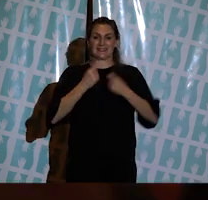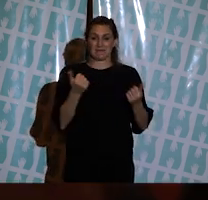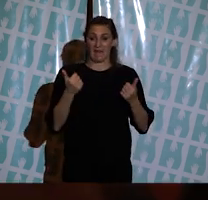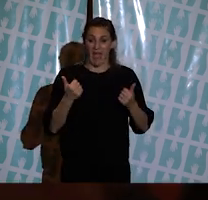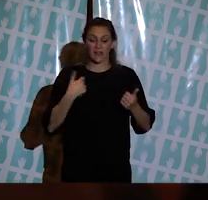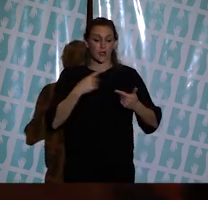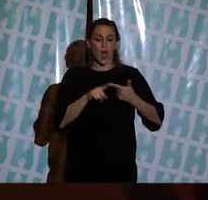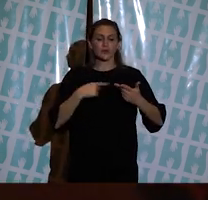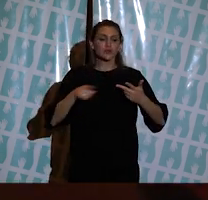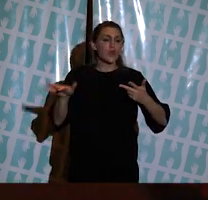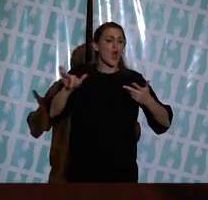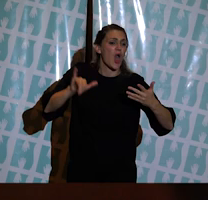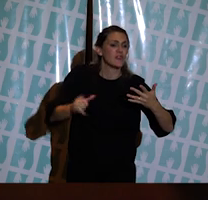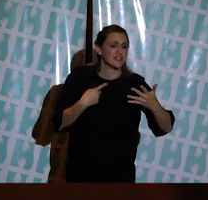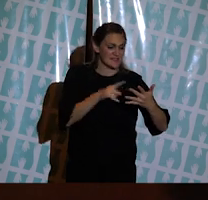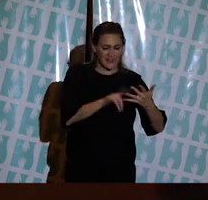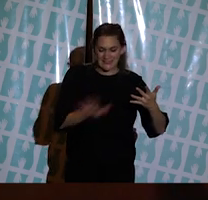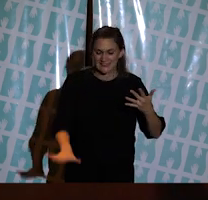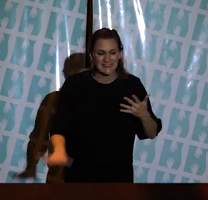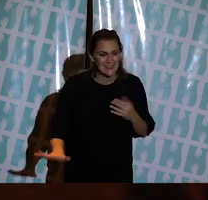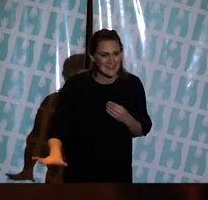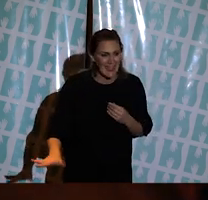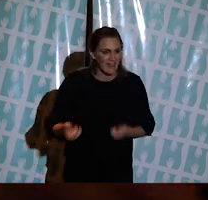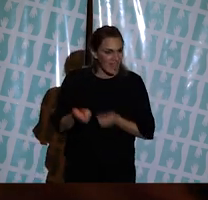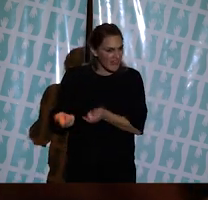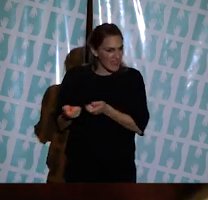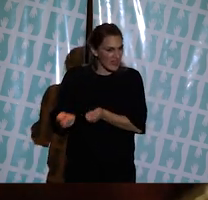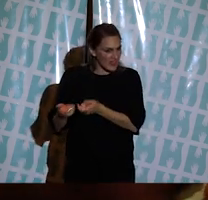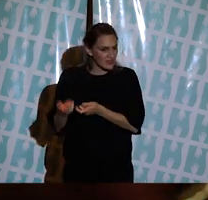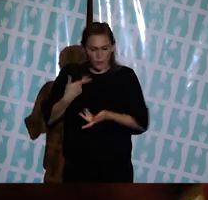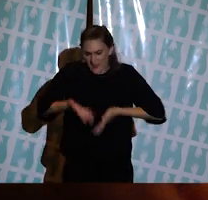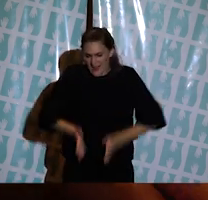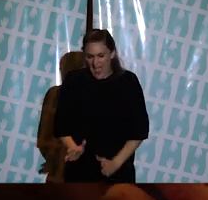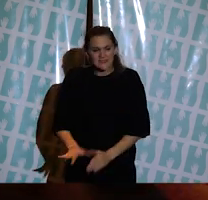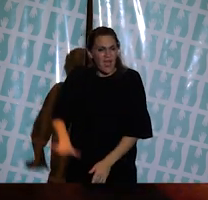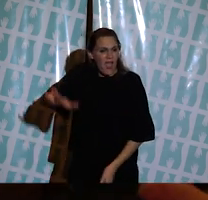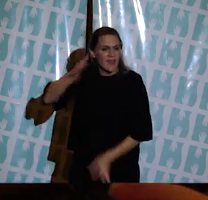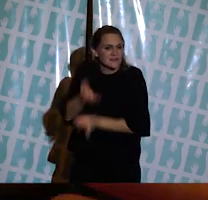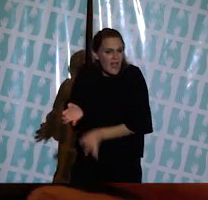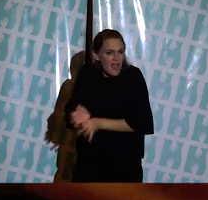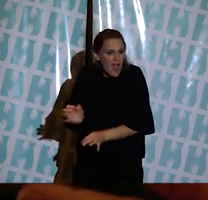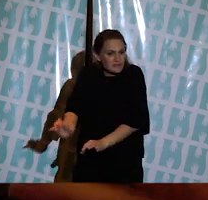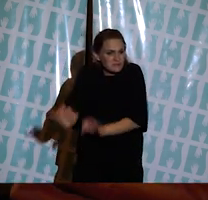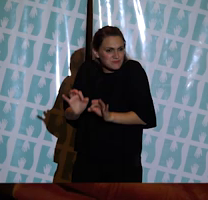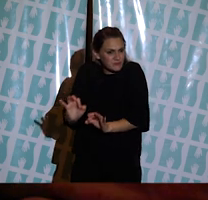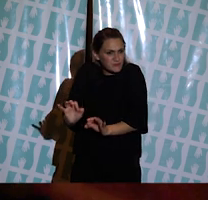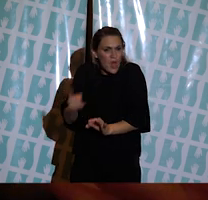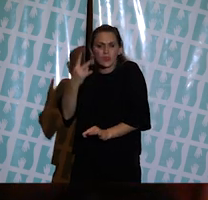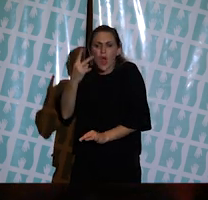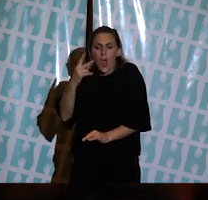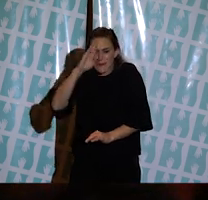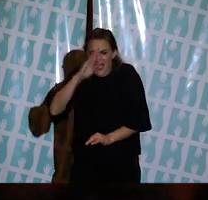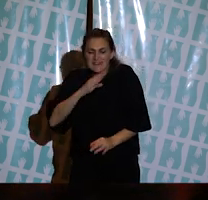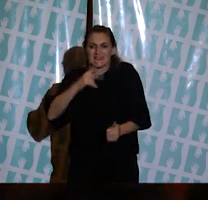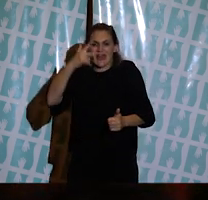su diario vivir cuando la persona es chiquitita? O sea, cuando nació, desde que nació, cuando tiene un mes, dos meses, tres